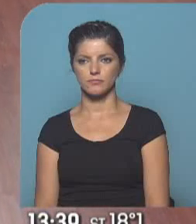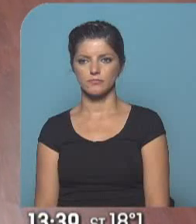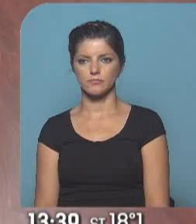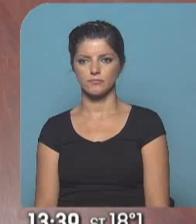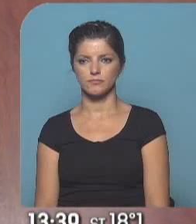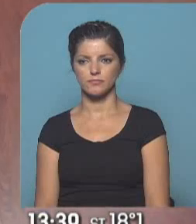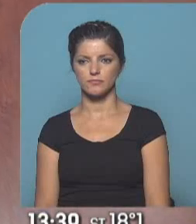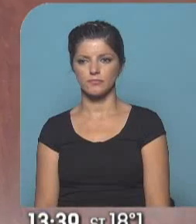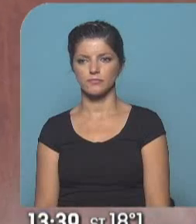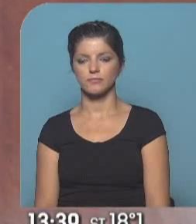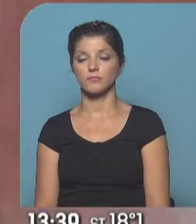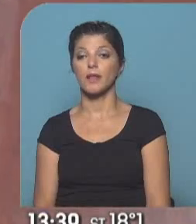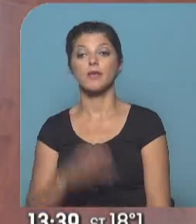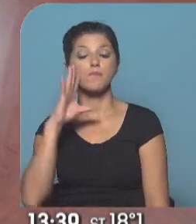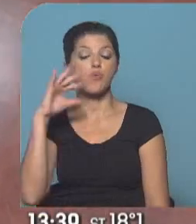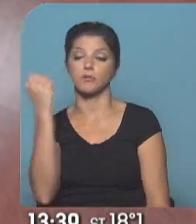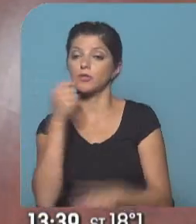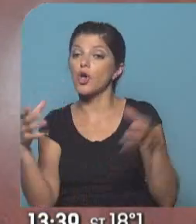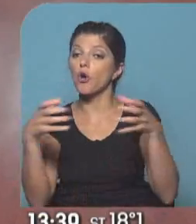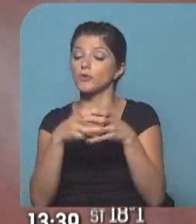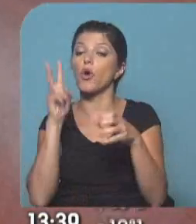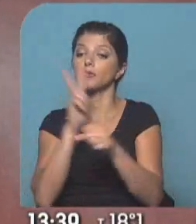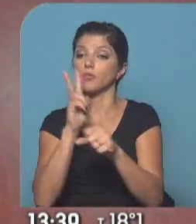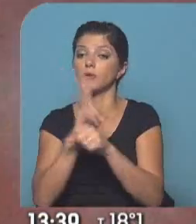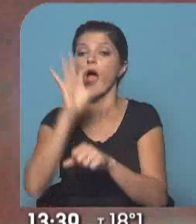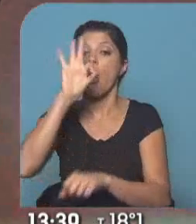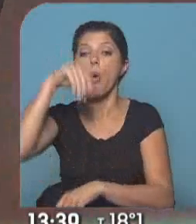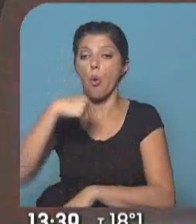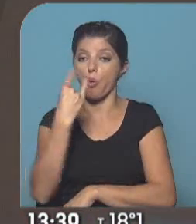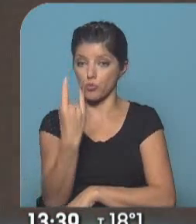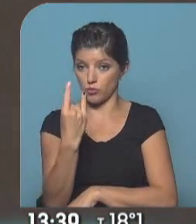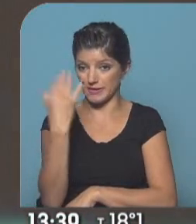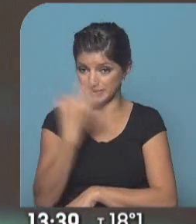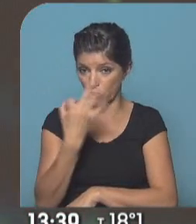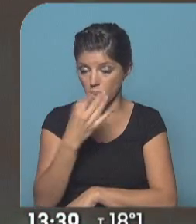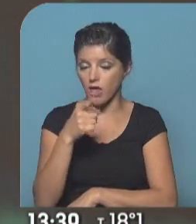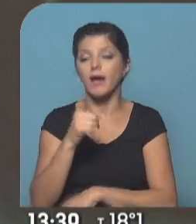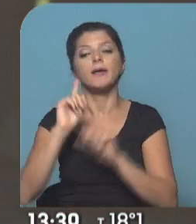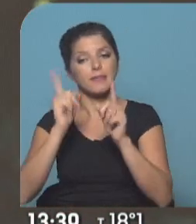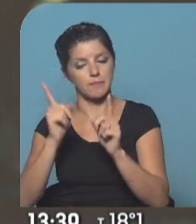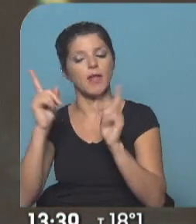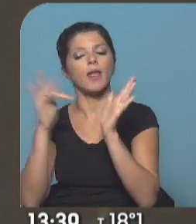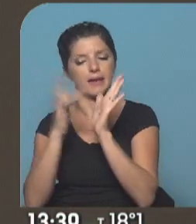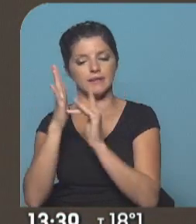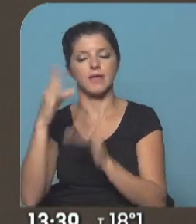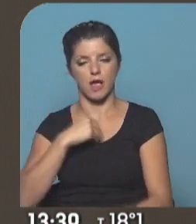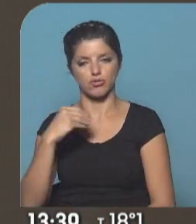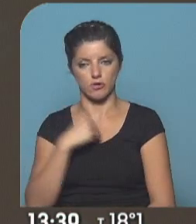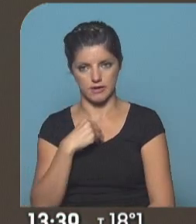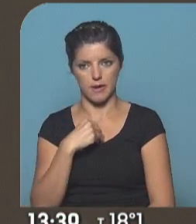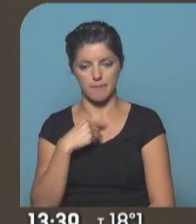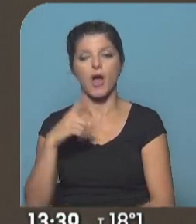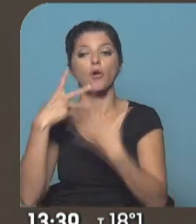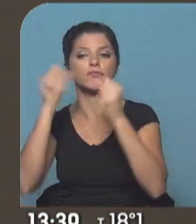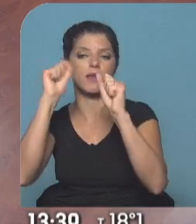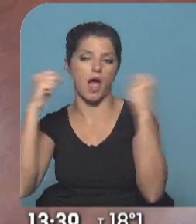Un papel fundamental tendrá el Consejo de Seguridad de las Naciones Unidas en este caso y también lo ha tenido la Iglesia Católica para lograr este cese unilateral del